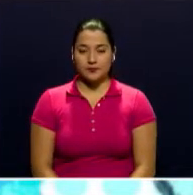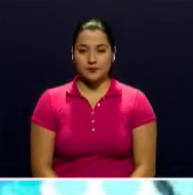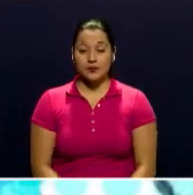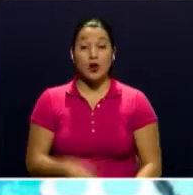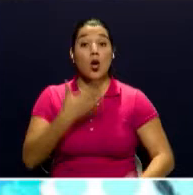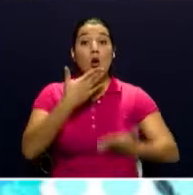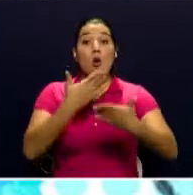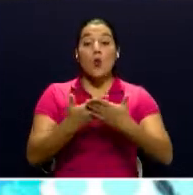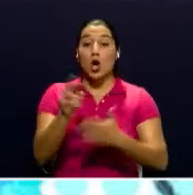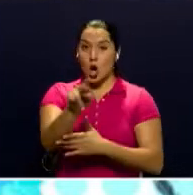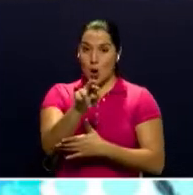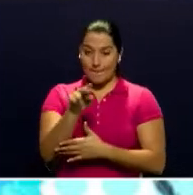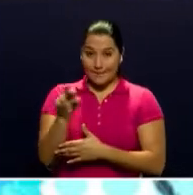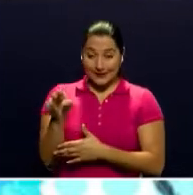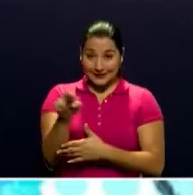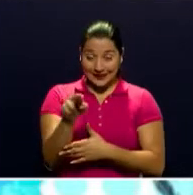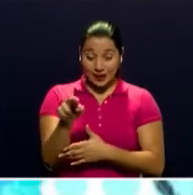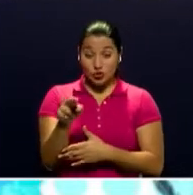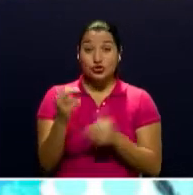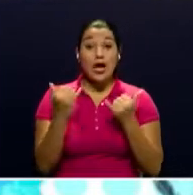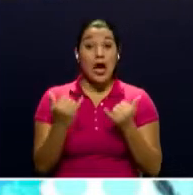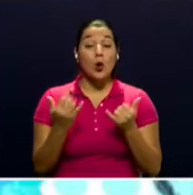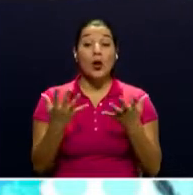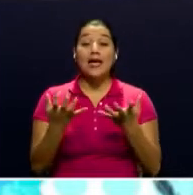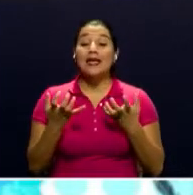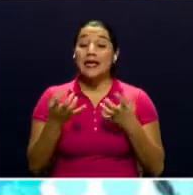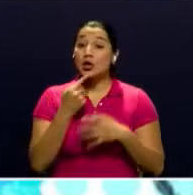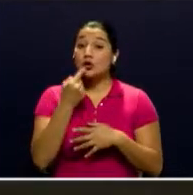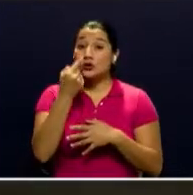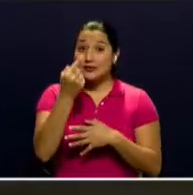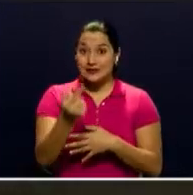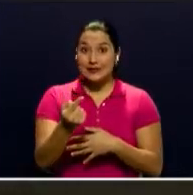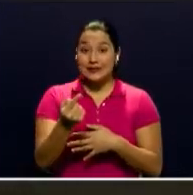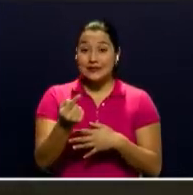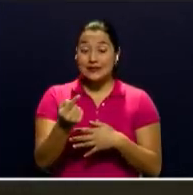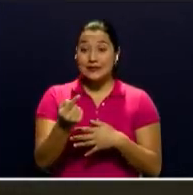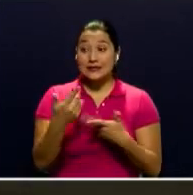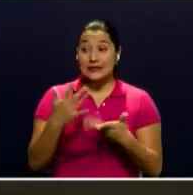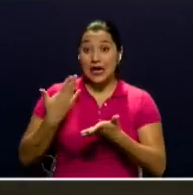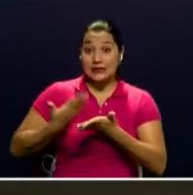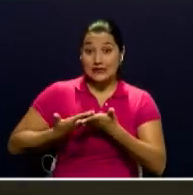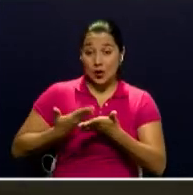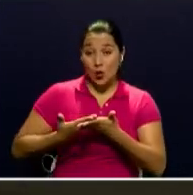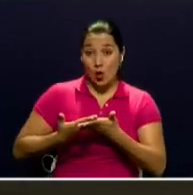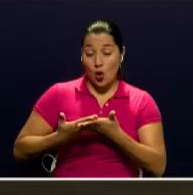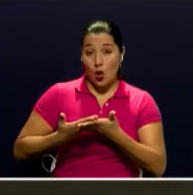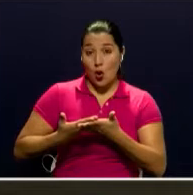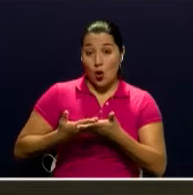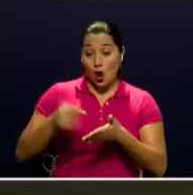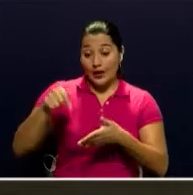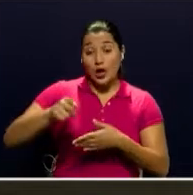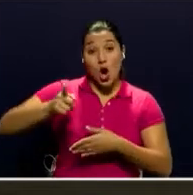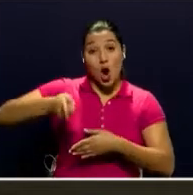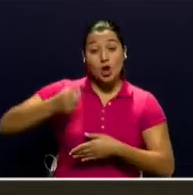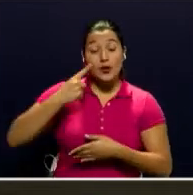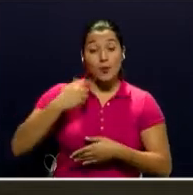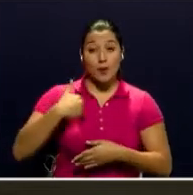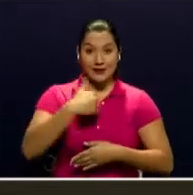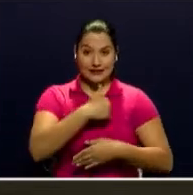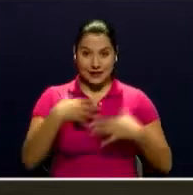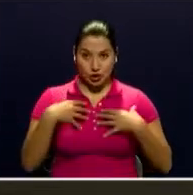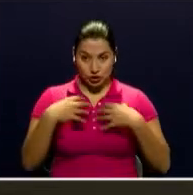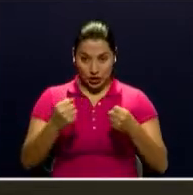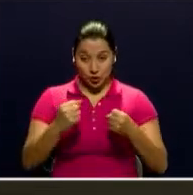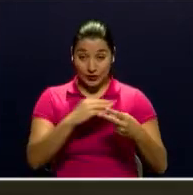Bueno, compañeros televidentes, indicarles que acaba de llegar acá una directriz del Ministerio de Salud y también de